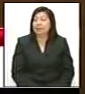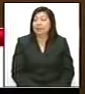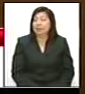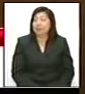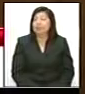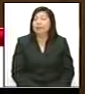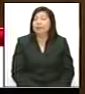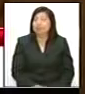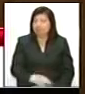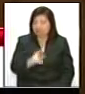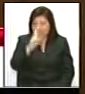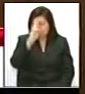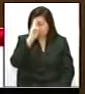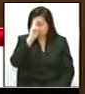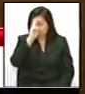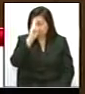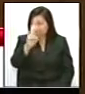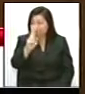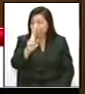Presidente, con su venia,